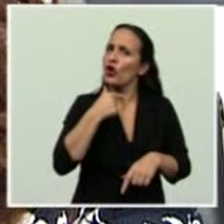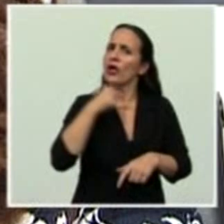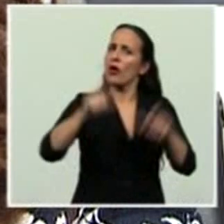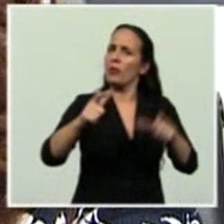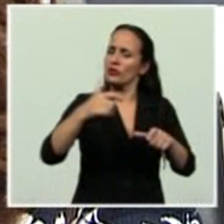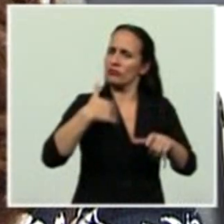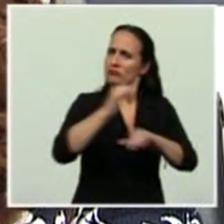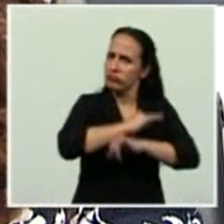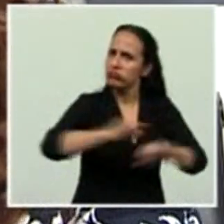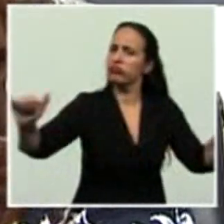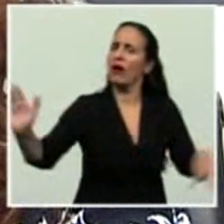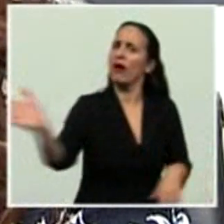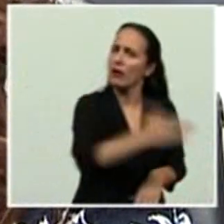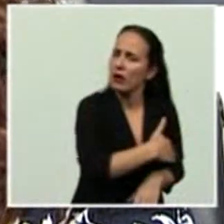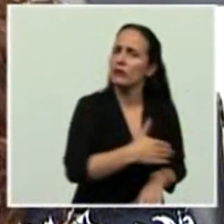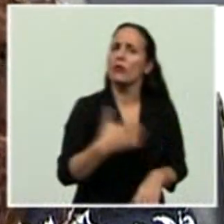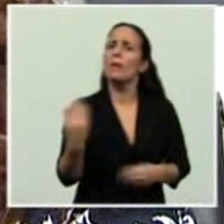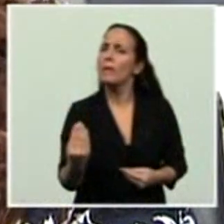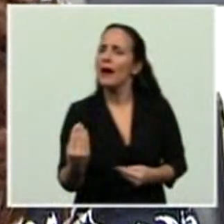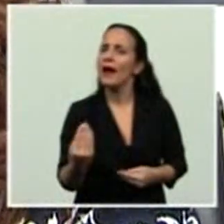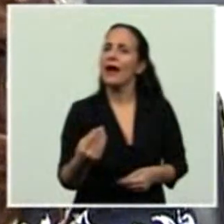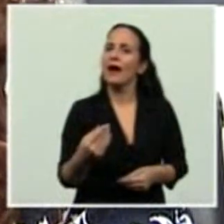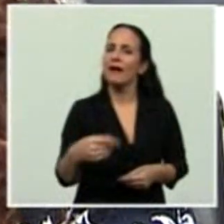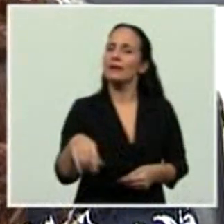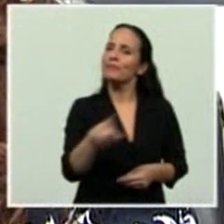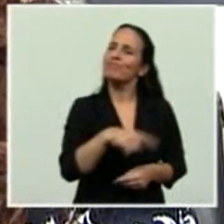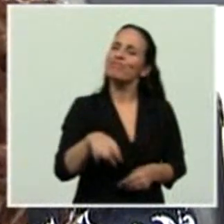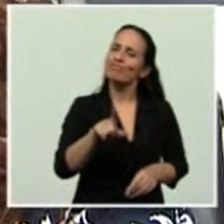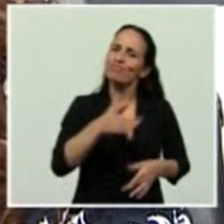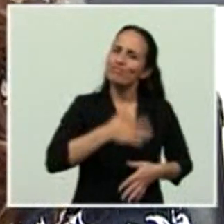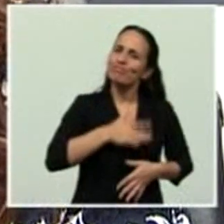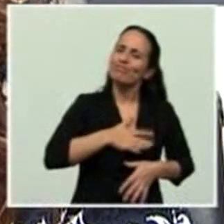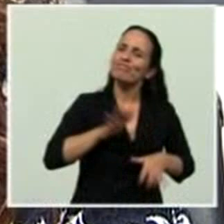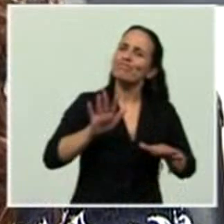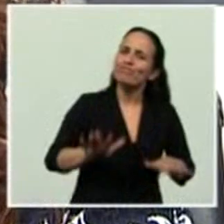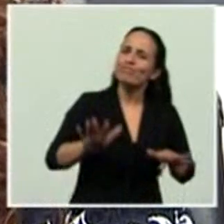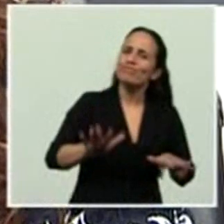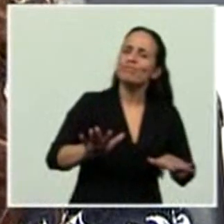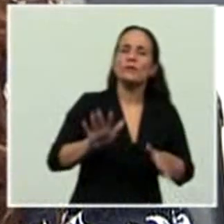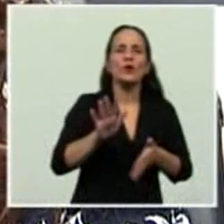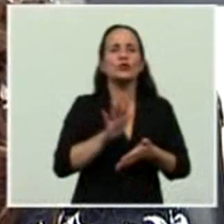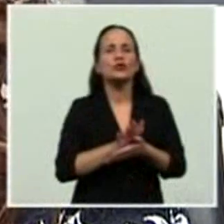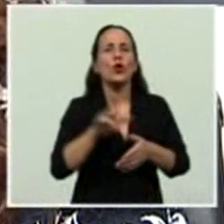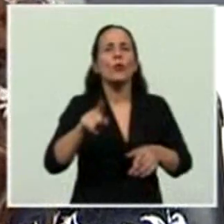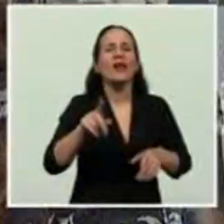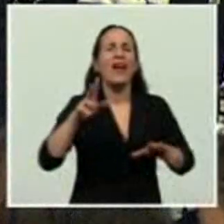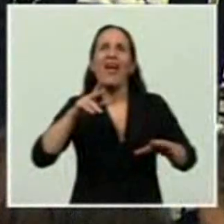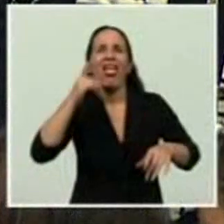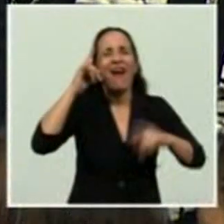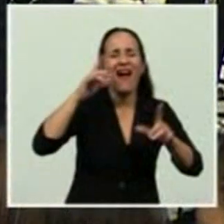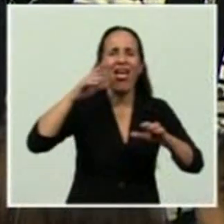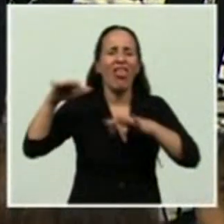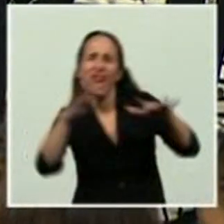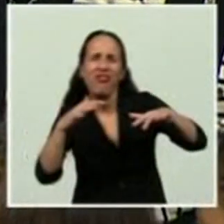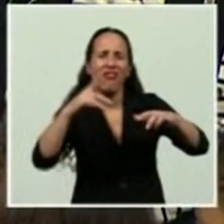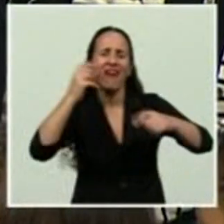argentinos en estos momentos para que realmente bajemos un poco un cambio con todo este tema de invento y de cosas rara